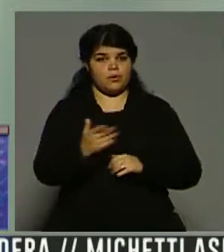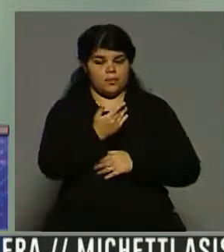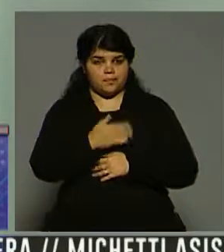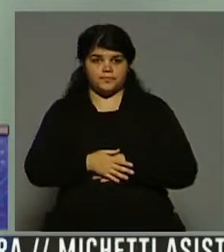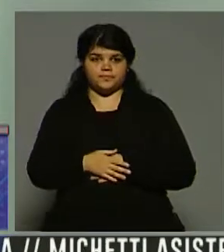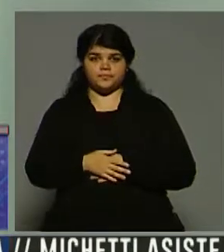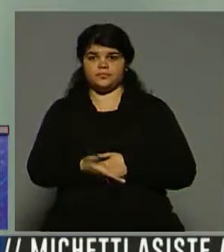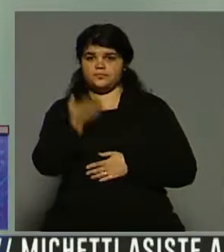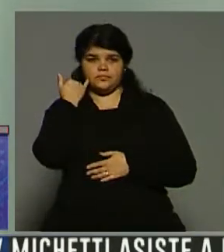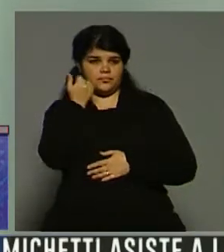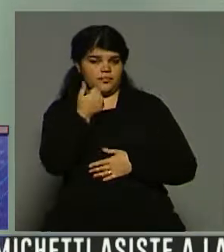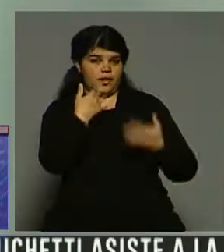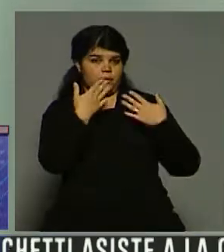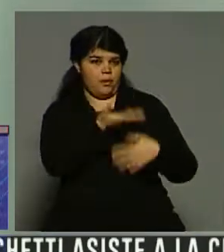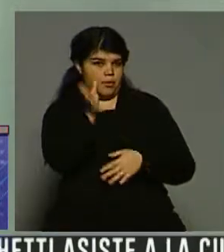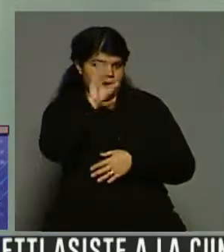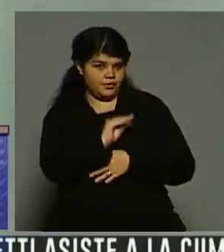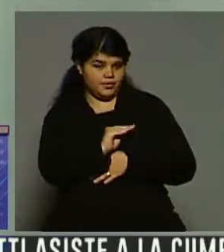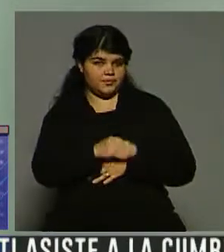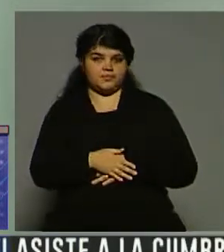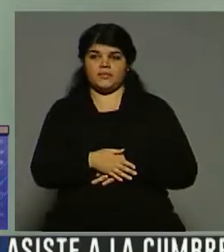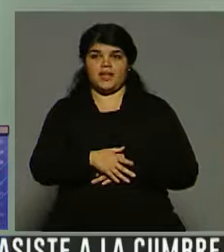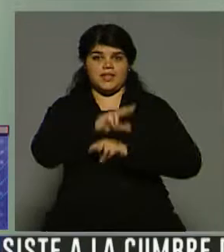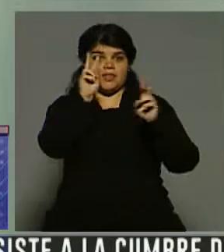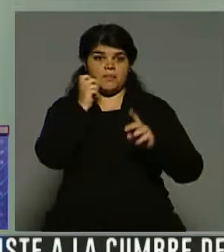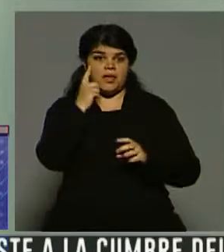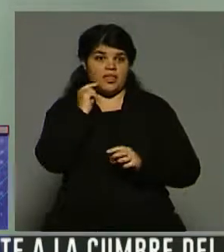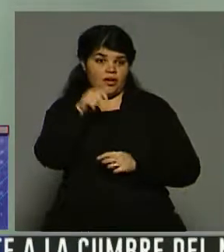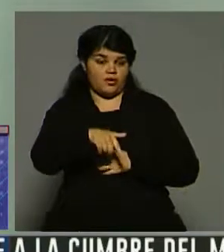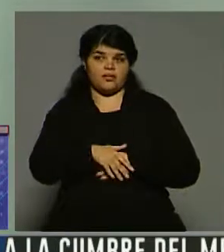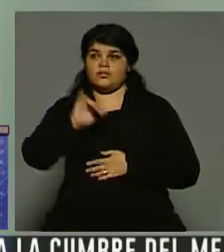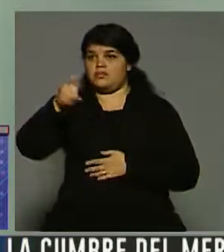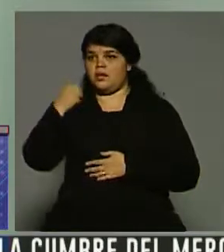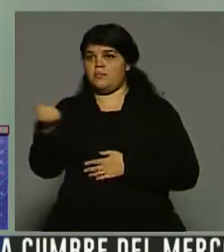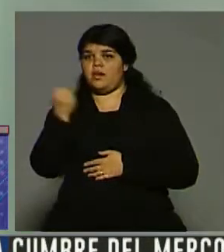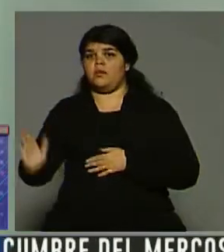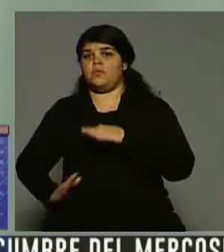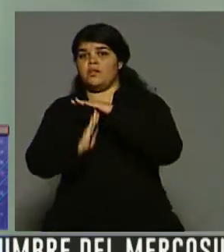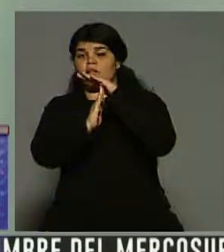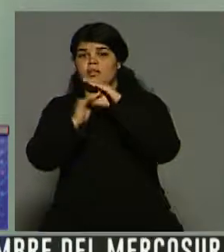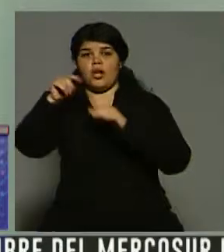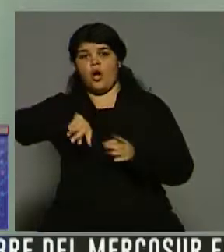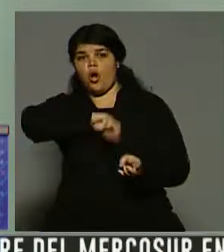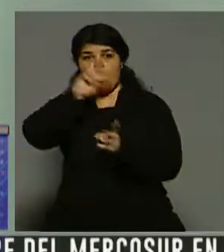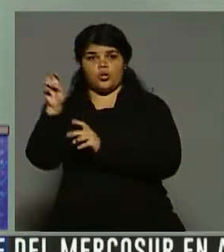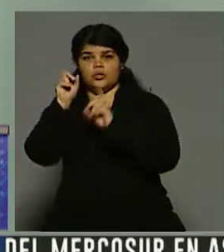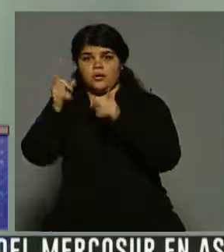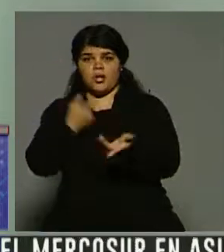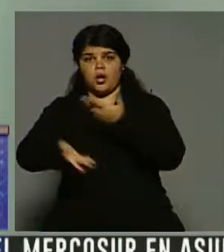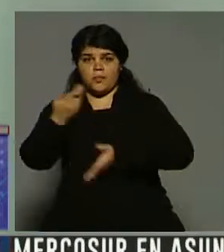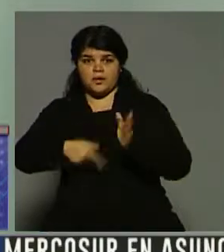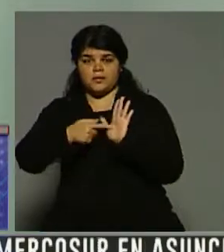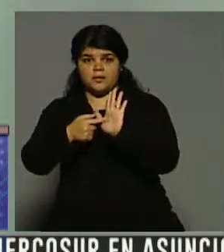www.unidiversidad.com.ar. Lo hablamos recién, Claudia, buenas noches. Buenas noches. El tema del día. El tema del día, lo más importante, pero obviamente hay otros títulos para compartir con